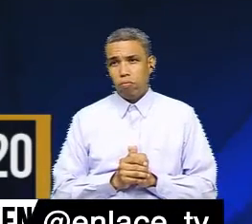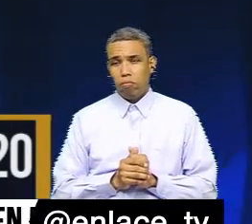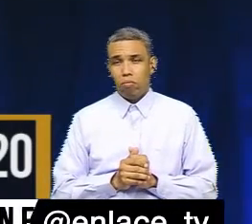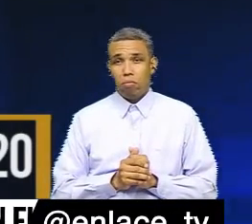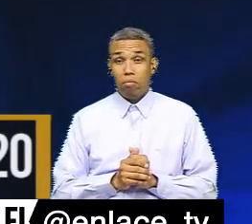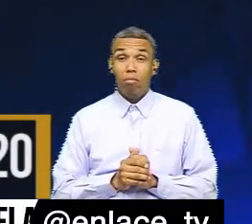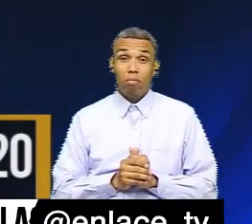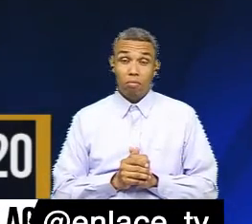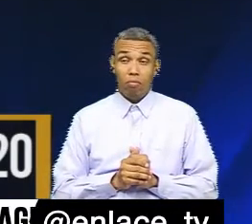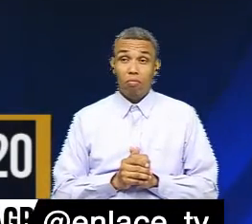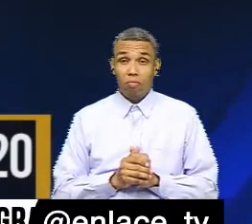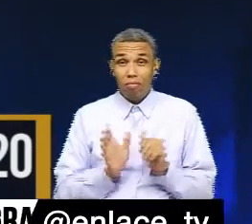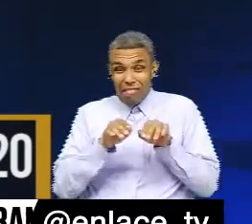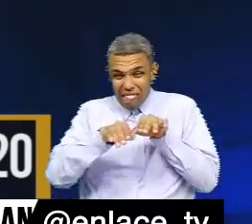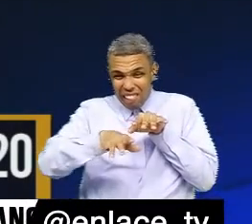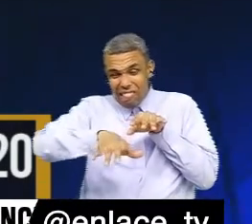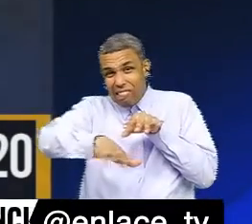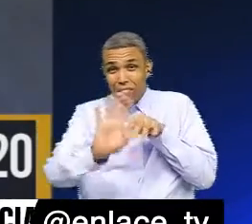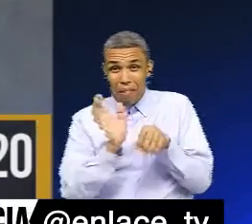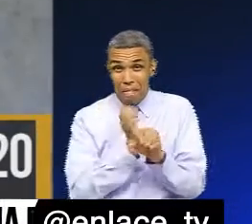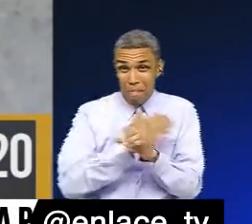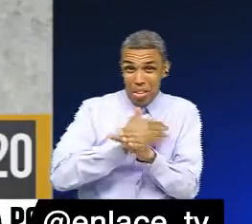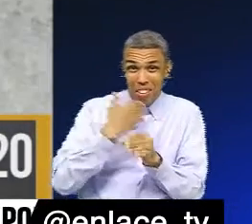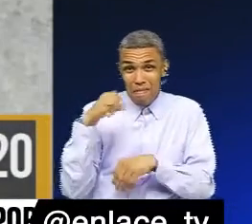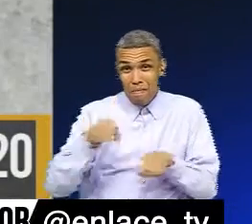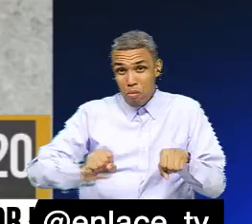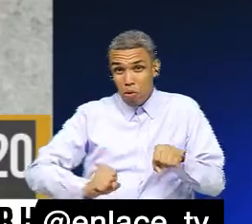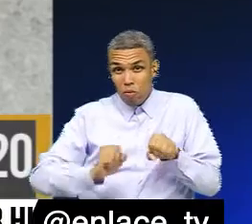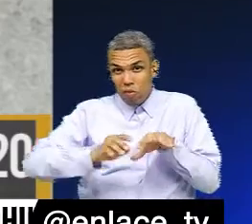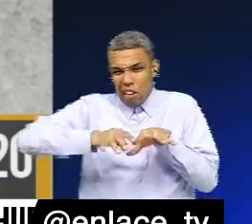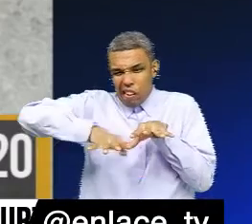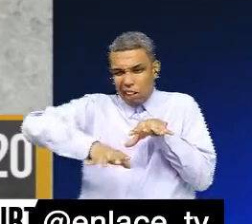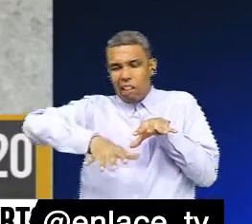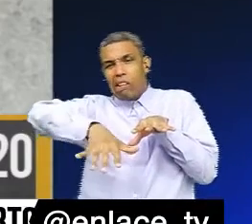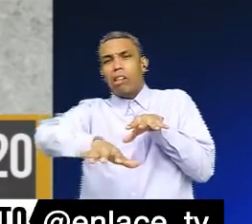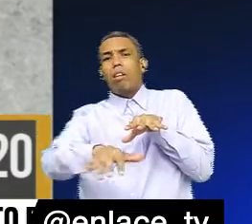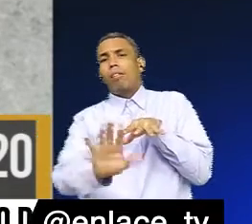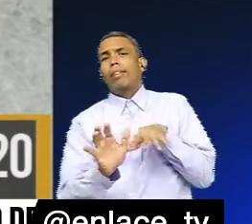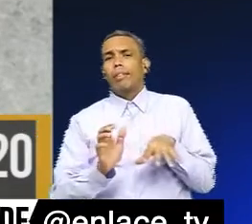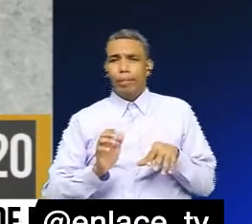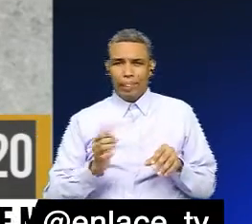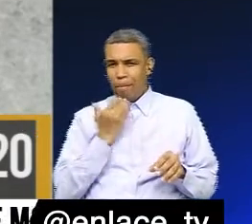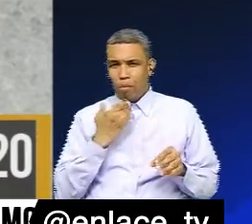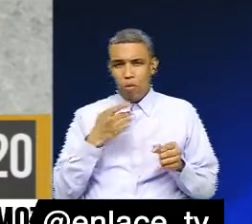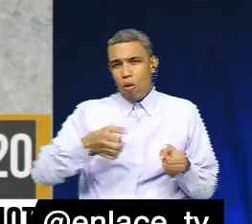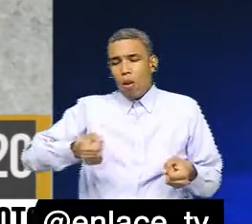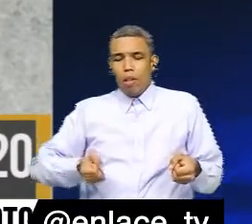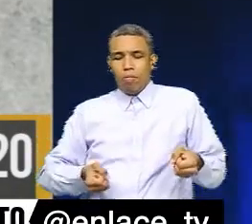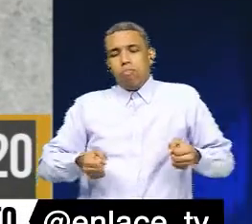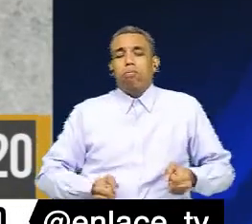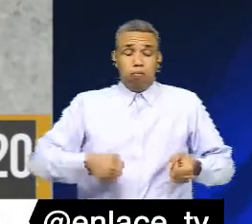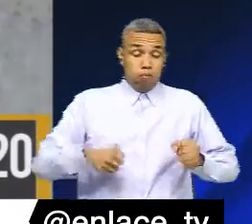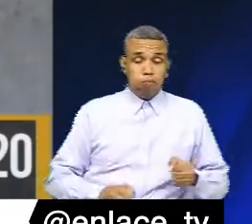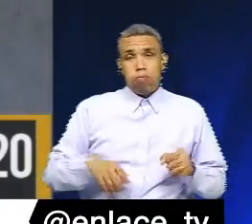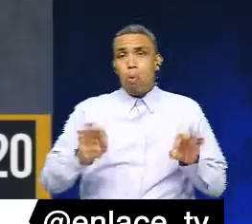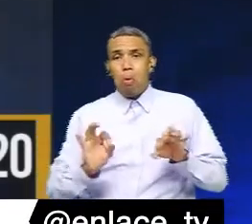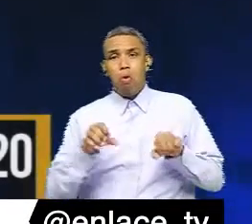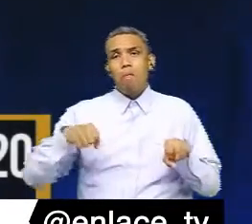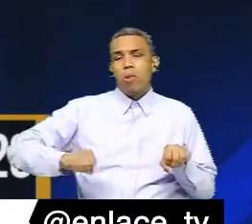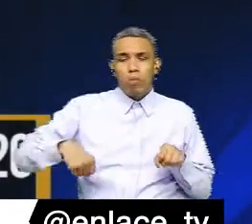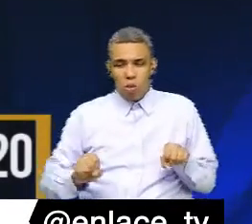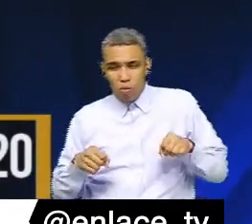obligada para quienes por allí transitan pues el tamaño de los huecos imposibilitan el paso normal innumerables ya son los accidentes que aquí a